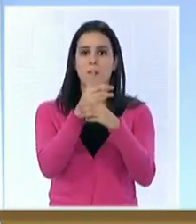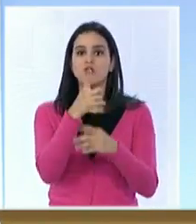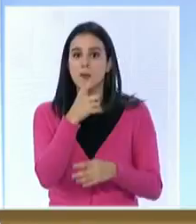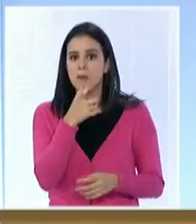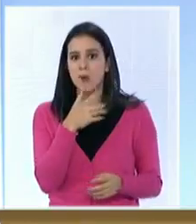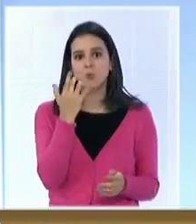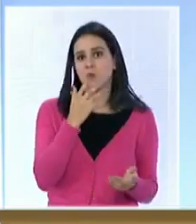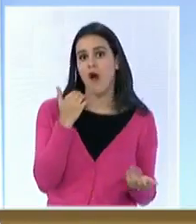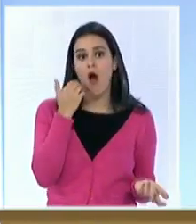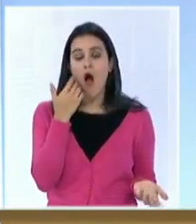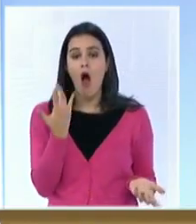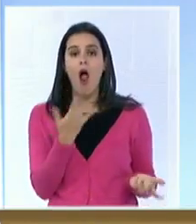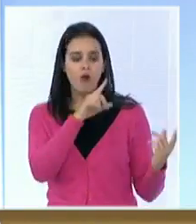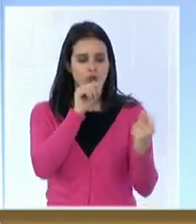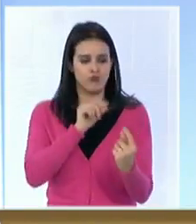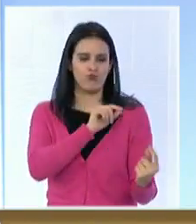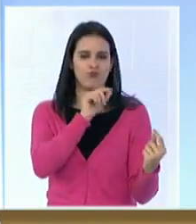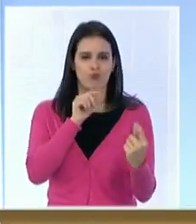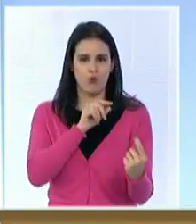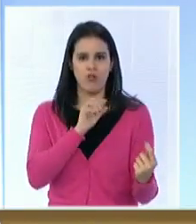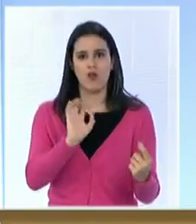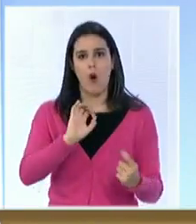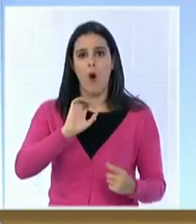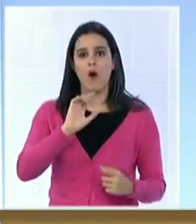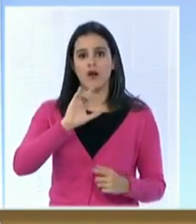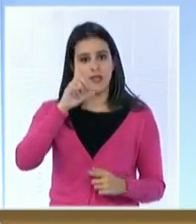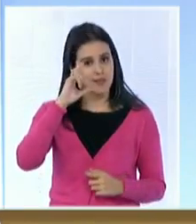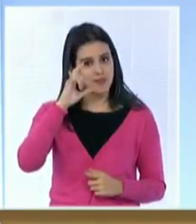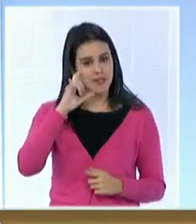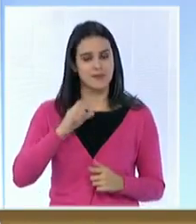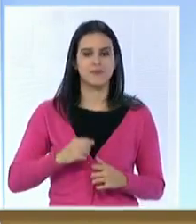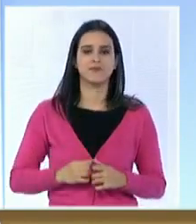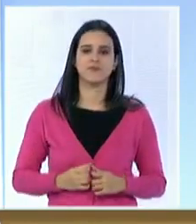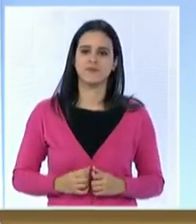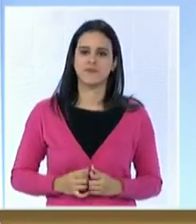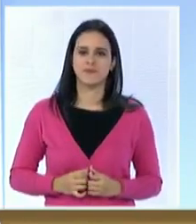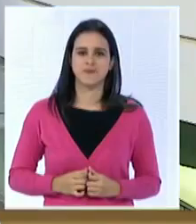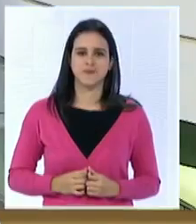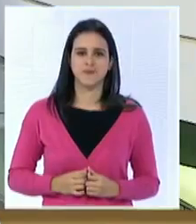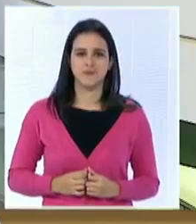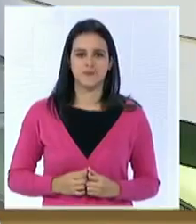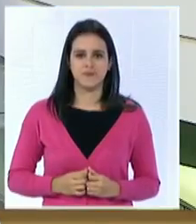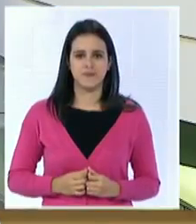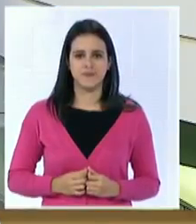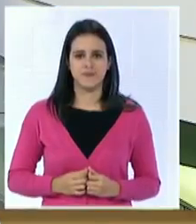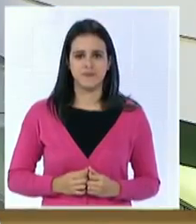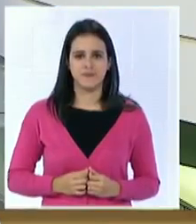En la próxima parte seguiremos conociendo cómo es este proceso, no solamente del congelado, sino cómo hacer para descongelarlo de manera